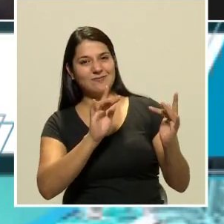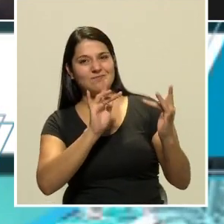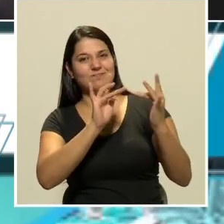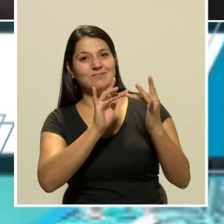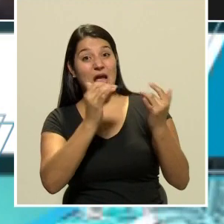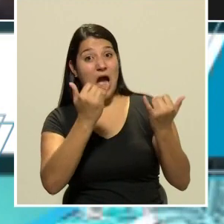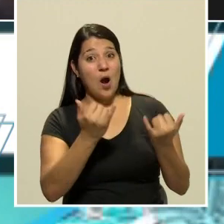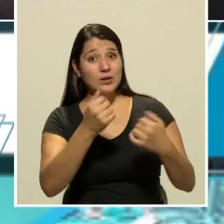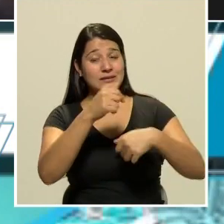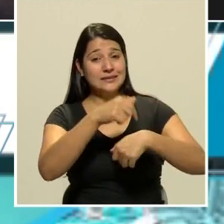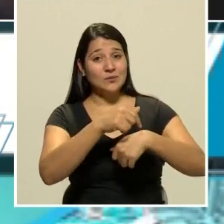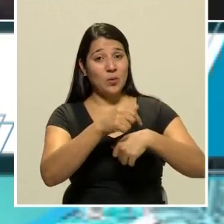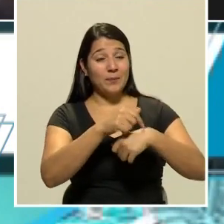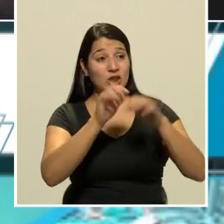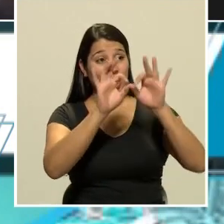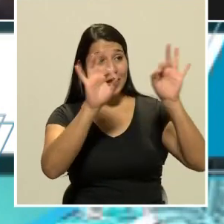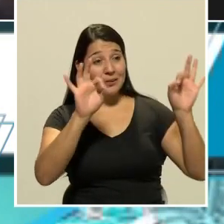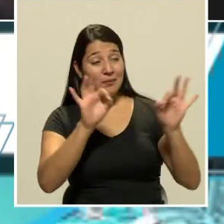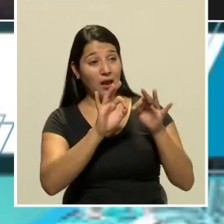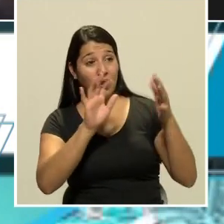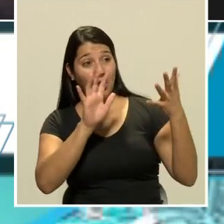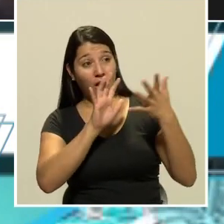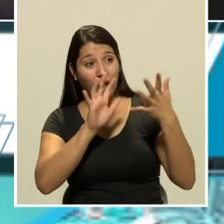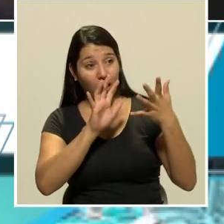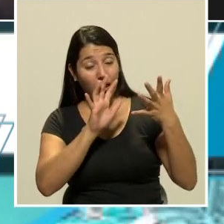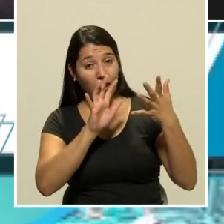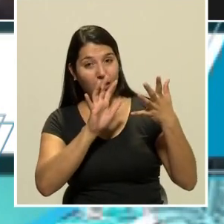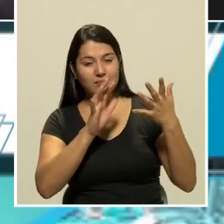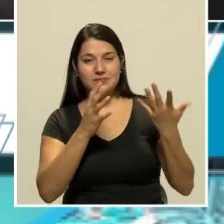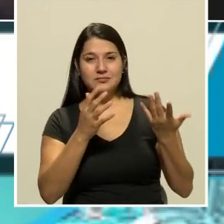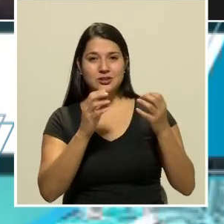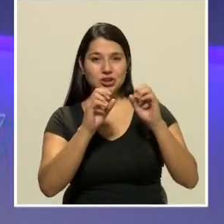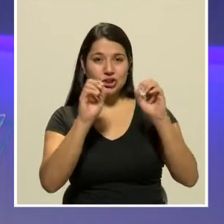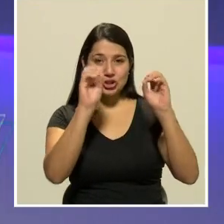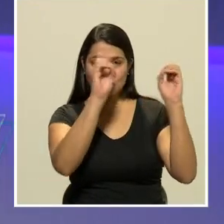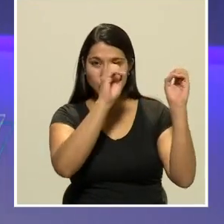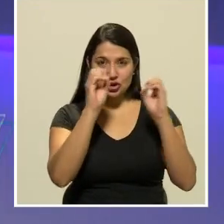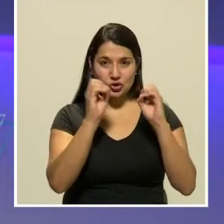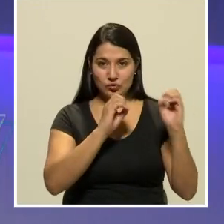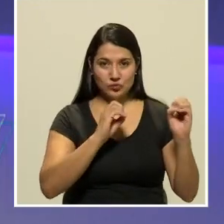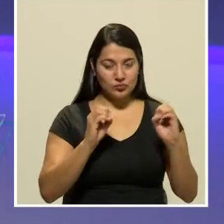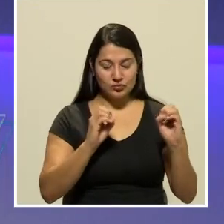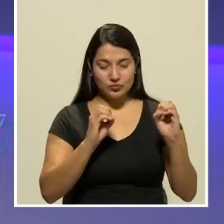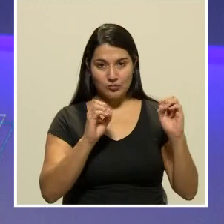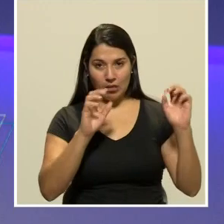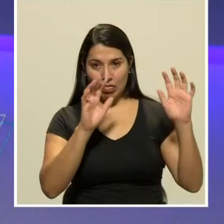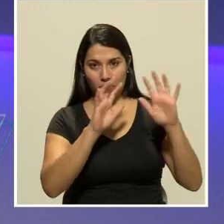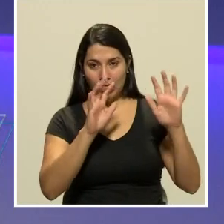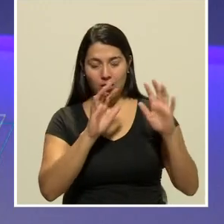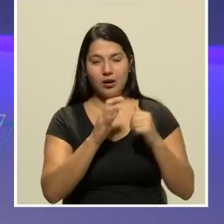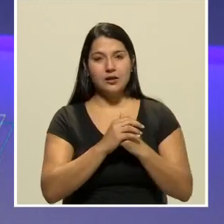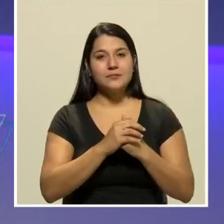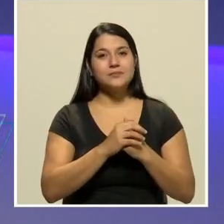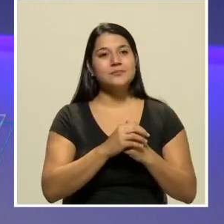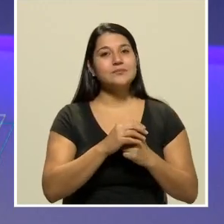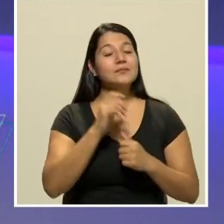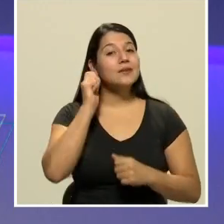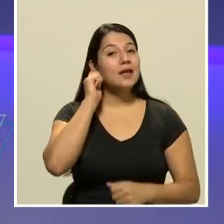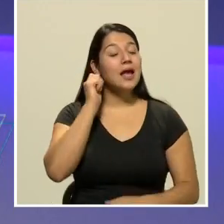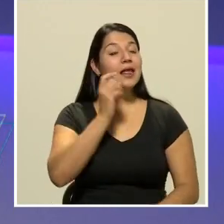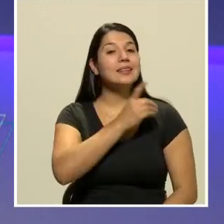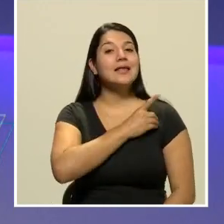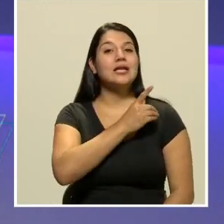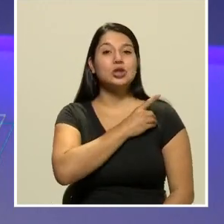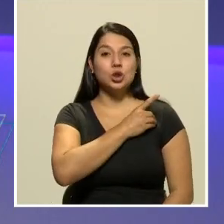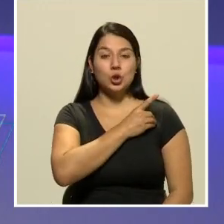le congeló la imagen de Zoom a la señora Leda, a la